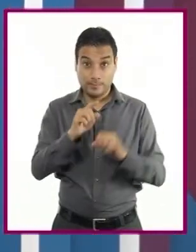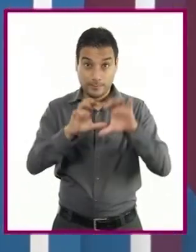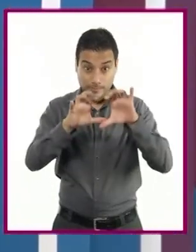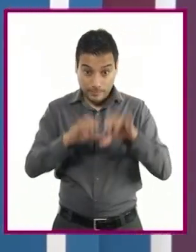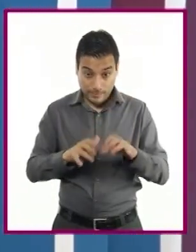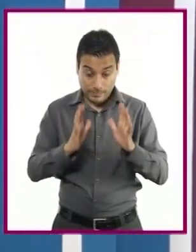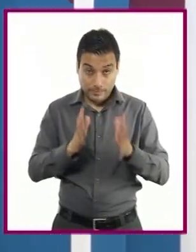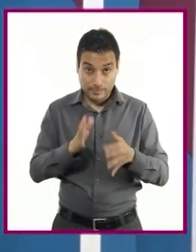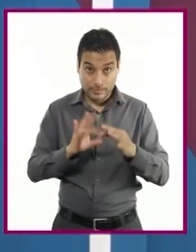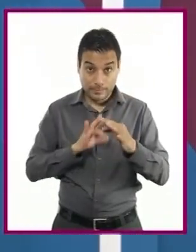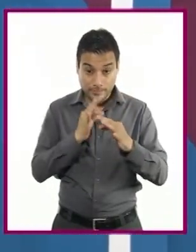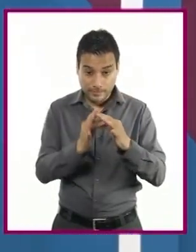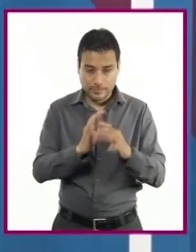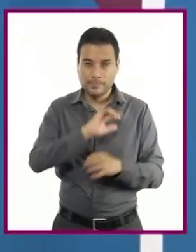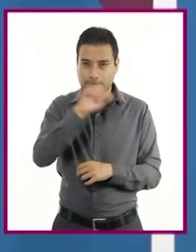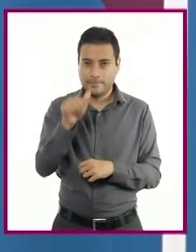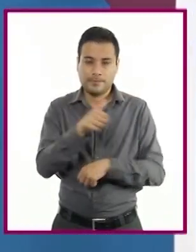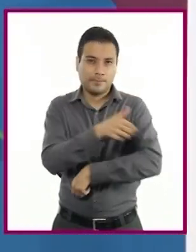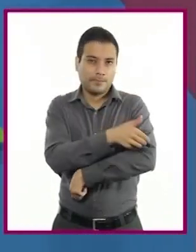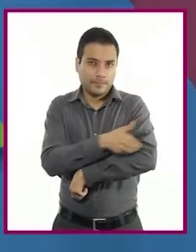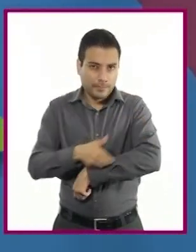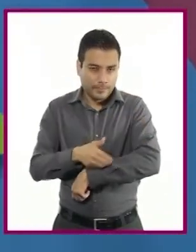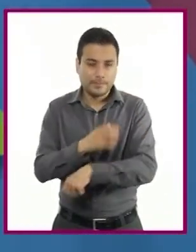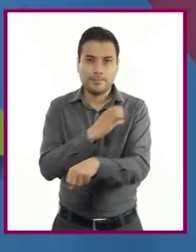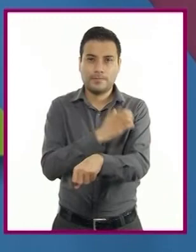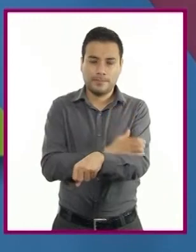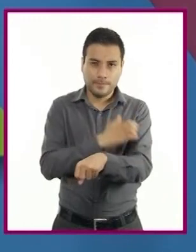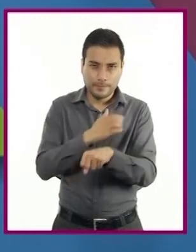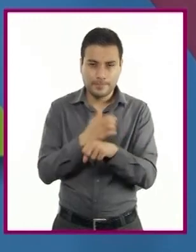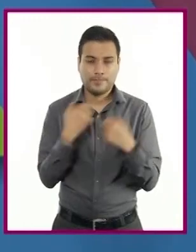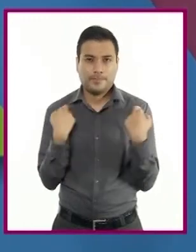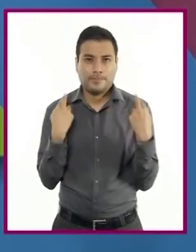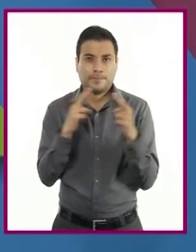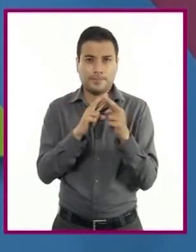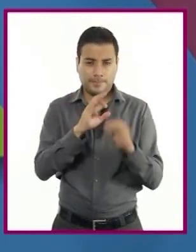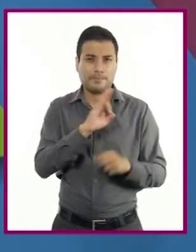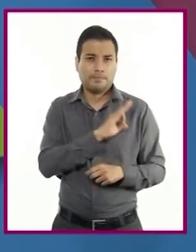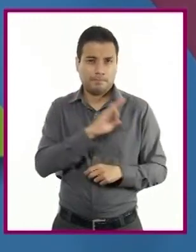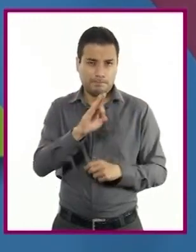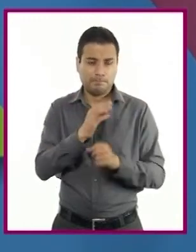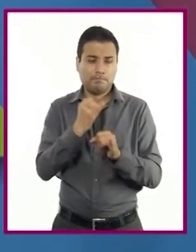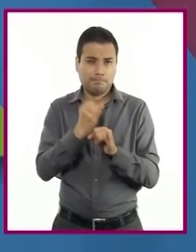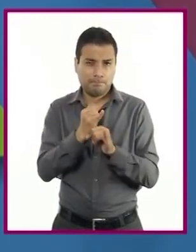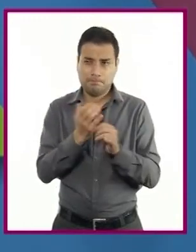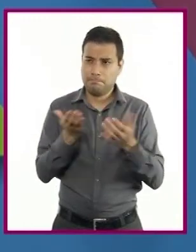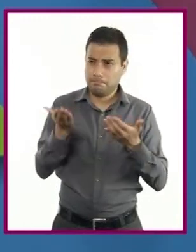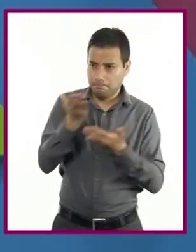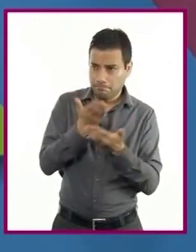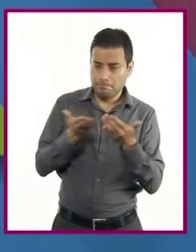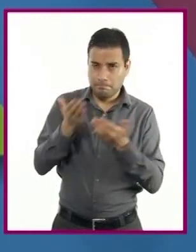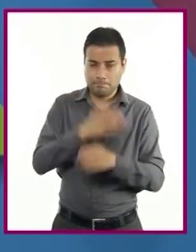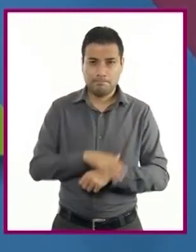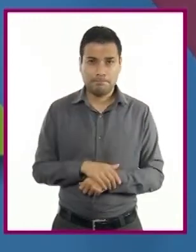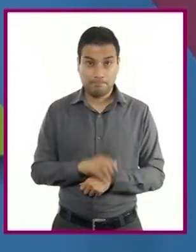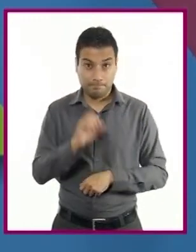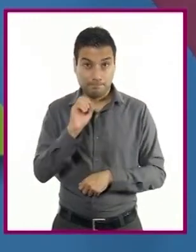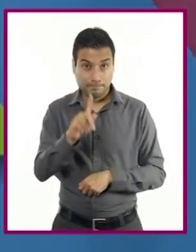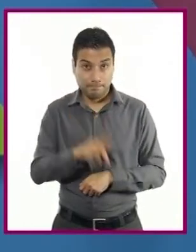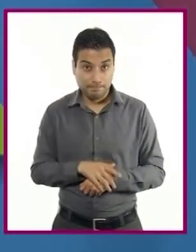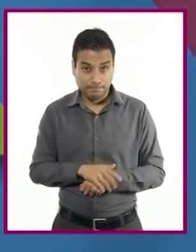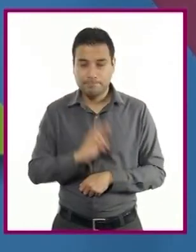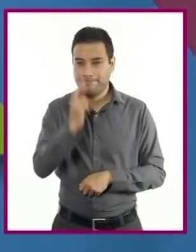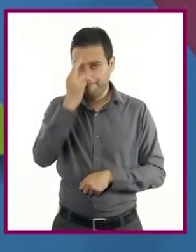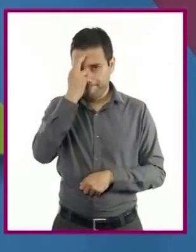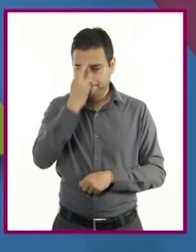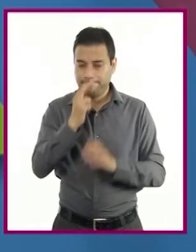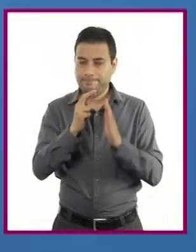casa, con sus compañeras y profesores a través de las redes y/o con su comunidad, sin dejar de atender las medidas de